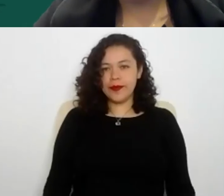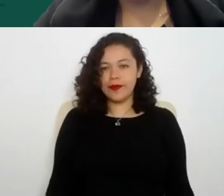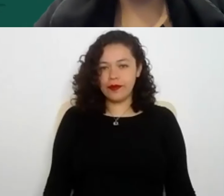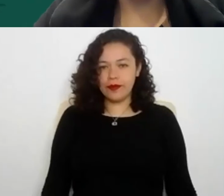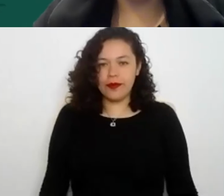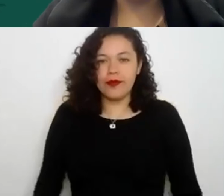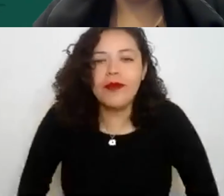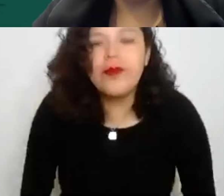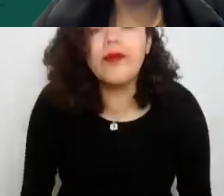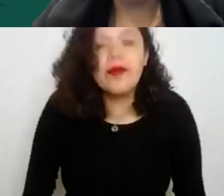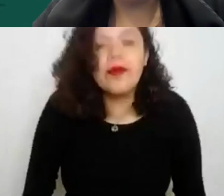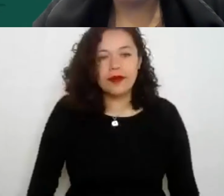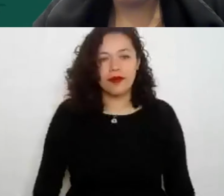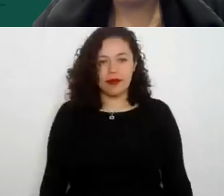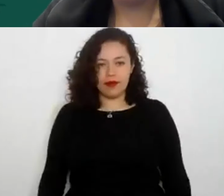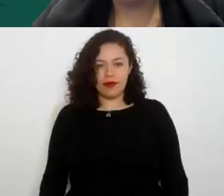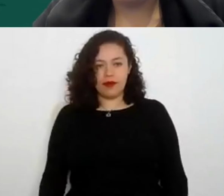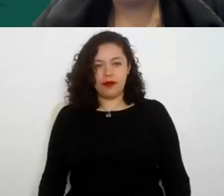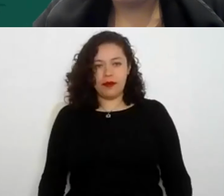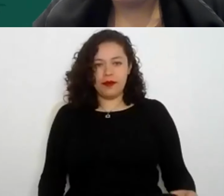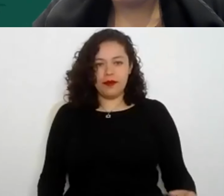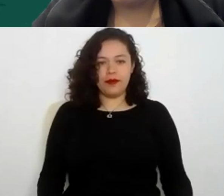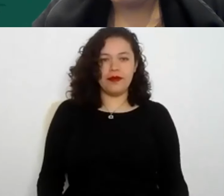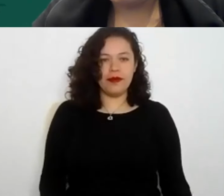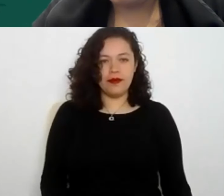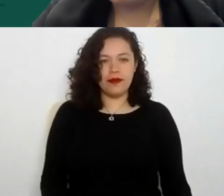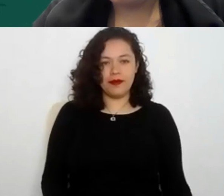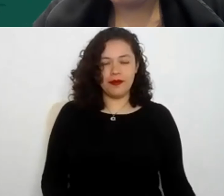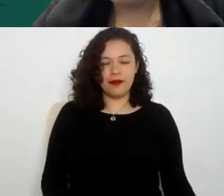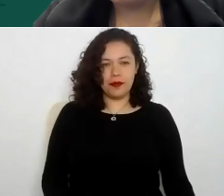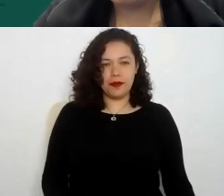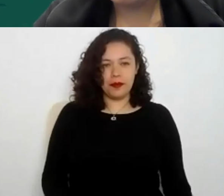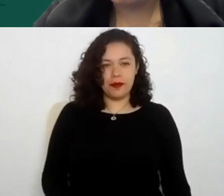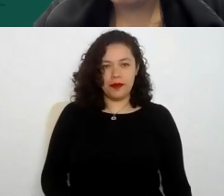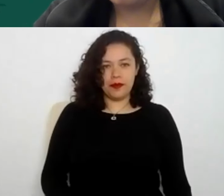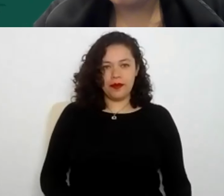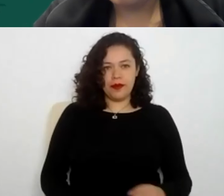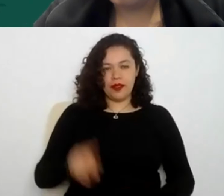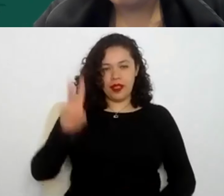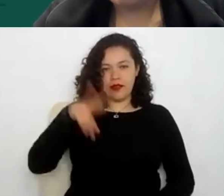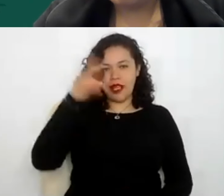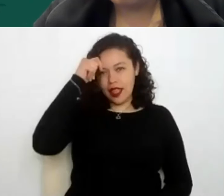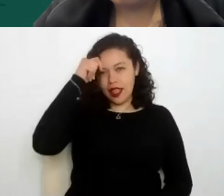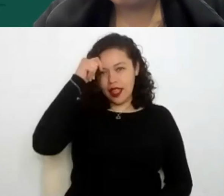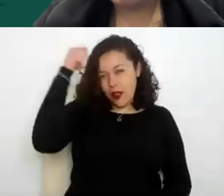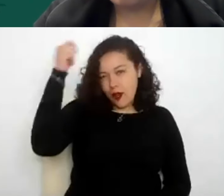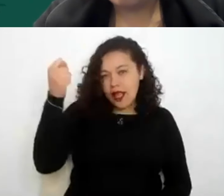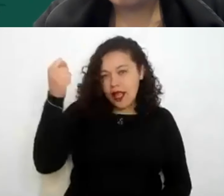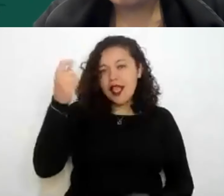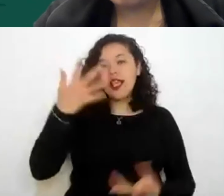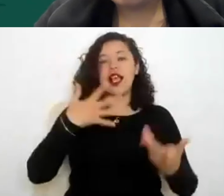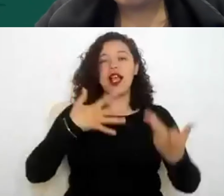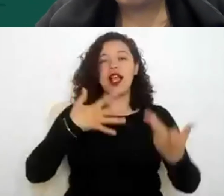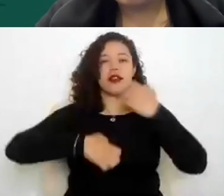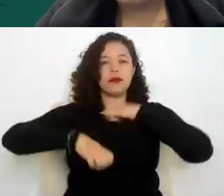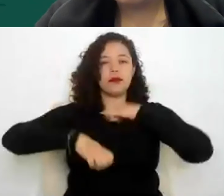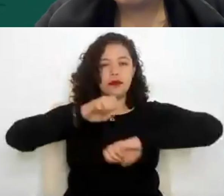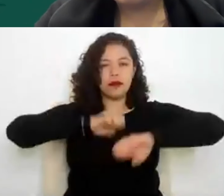Pues mira, esa es una gran pregunta, Angélica. En teoría y las empresas, ¿no? Lo que dice la teoría es que más o